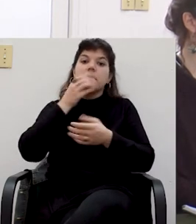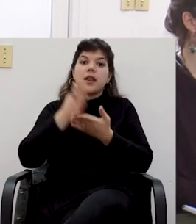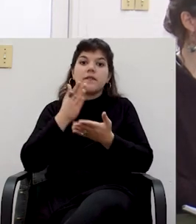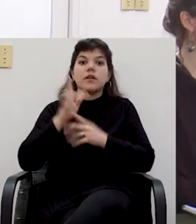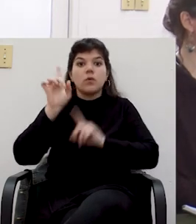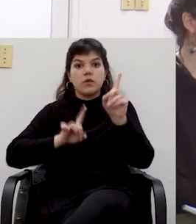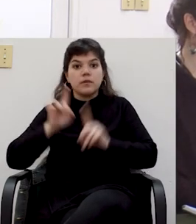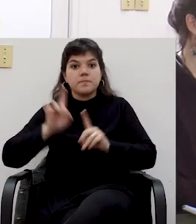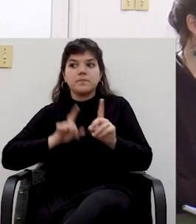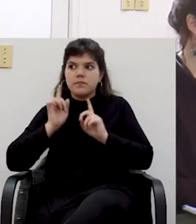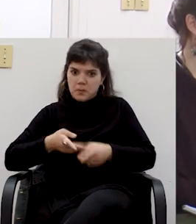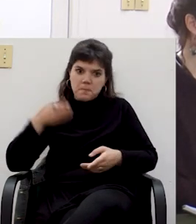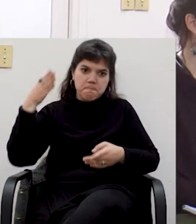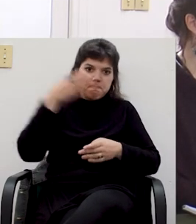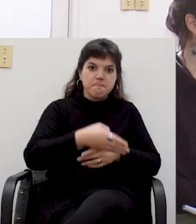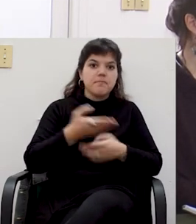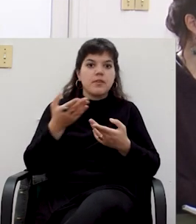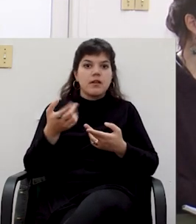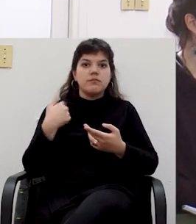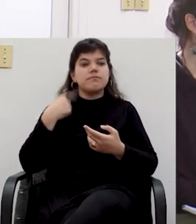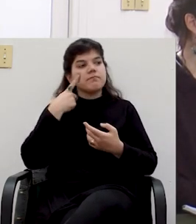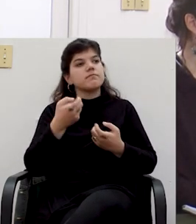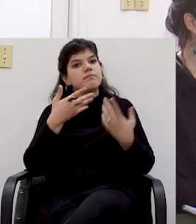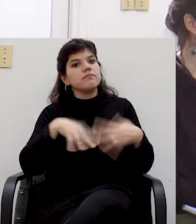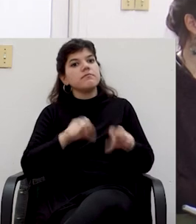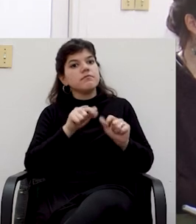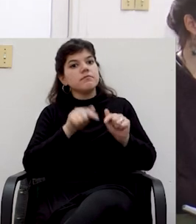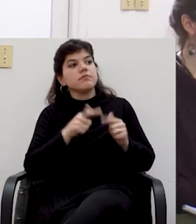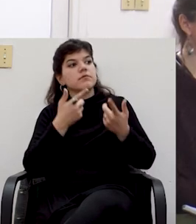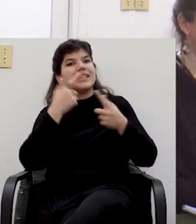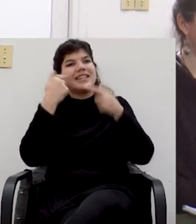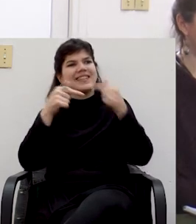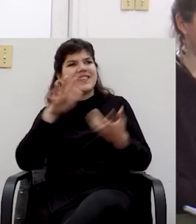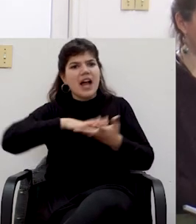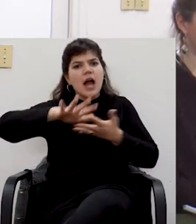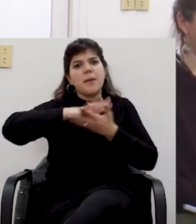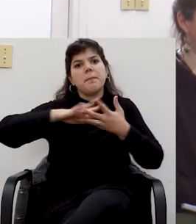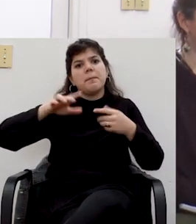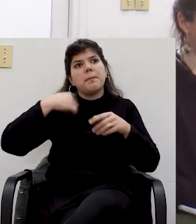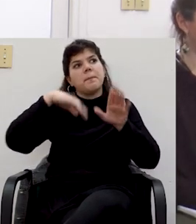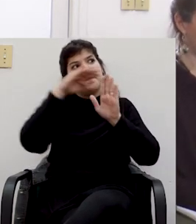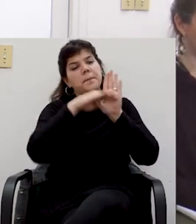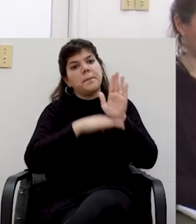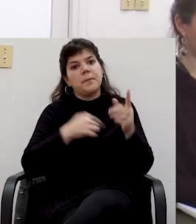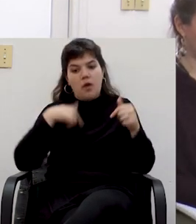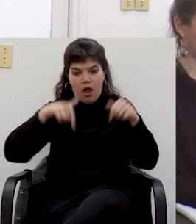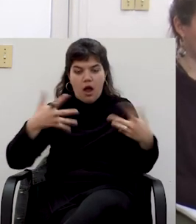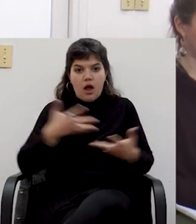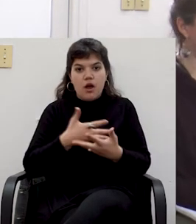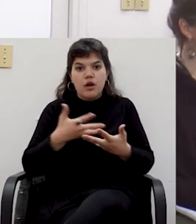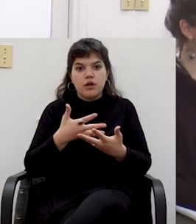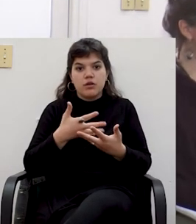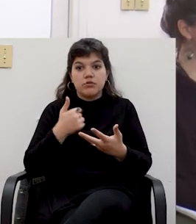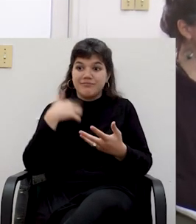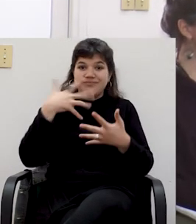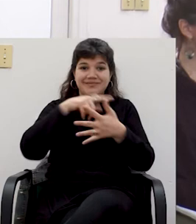también participa, también nos es propio a través de los diferentes ámbitos programáticos que hoy tenemos. Hoy tenemos